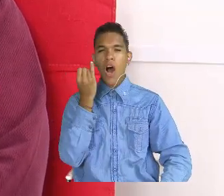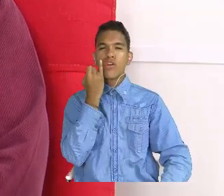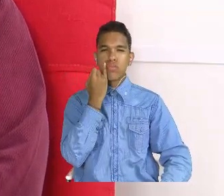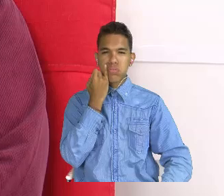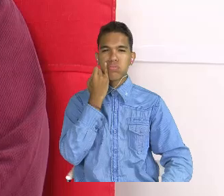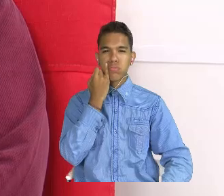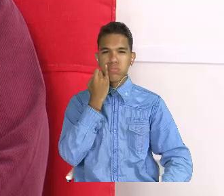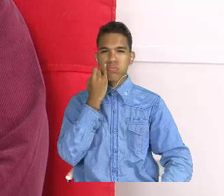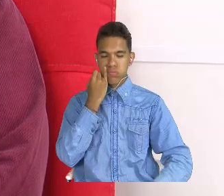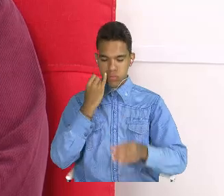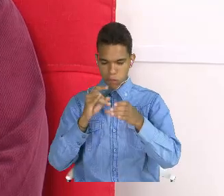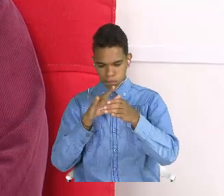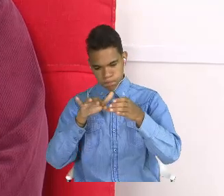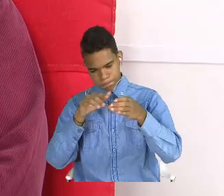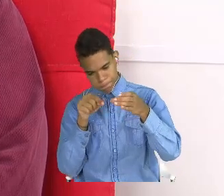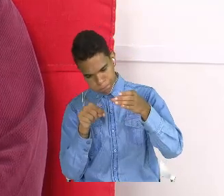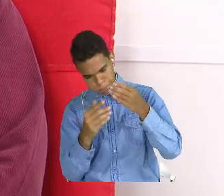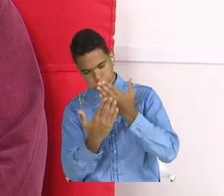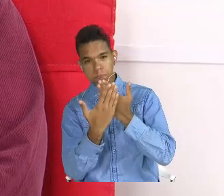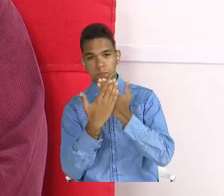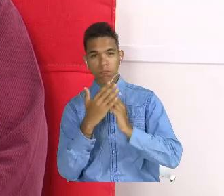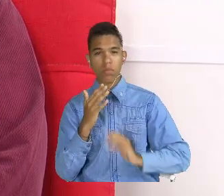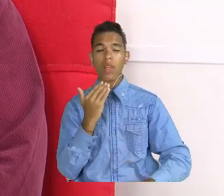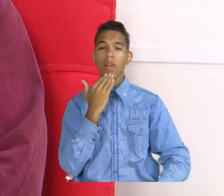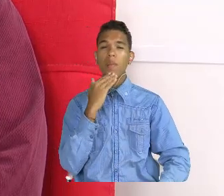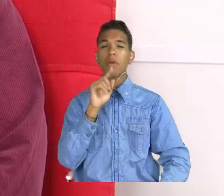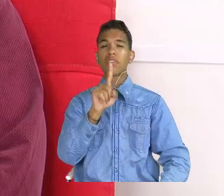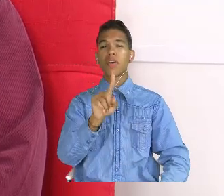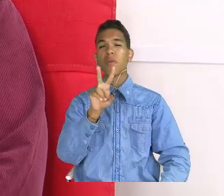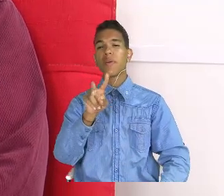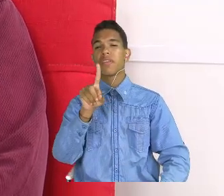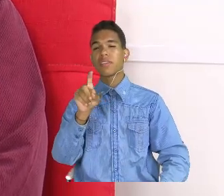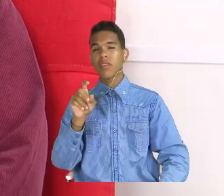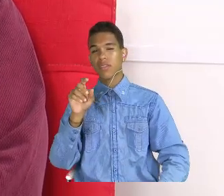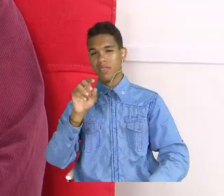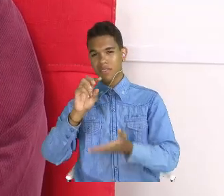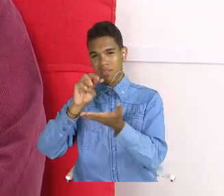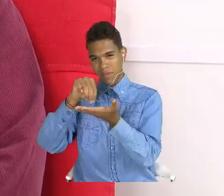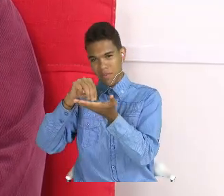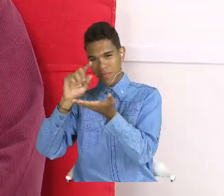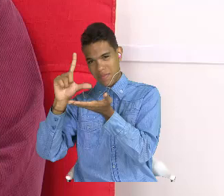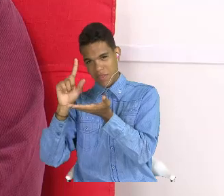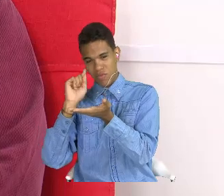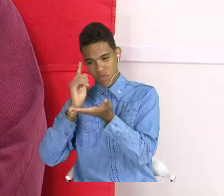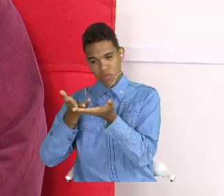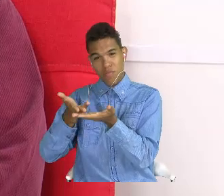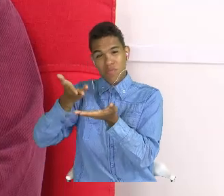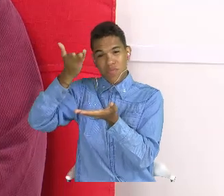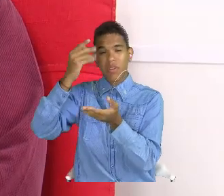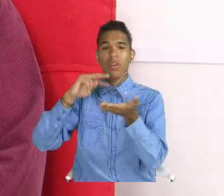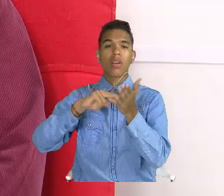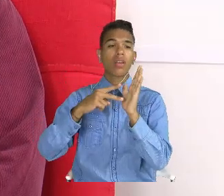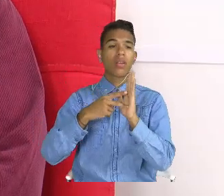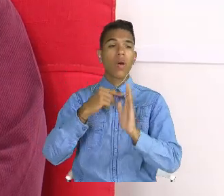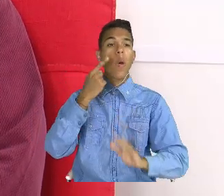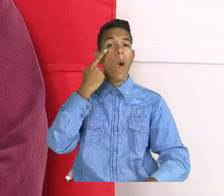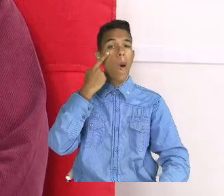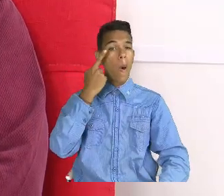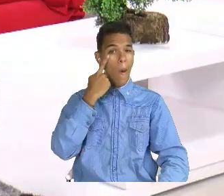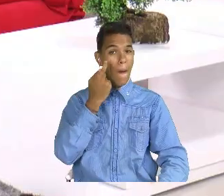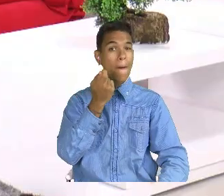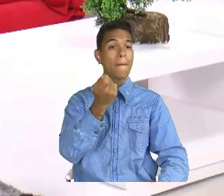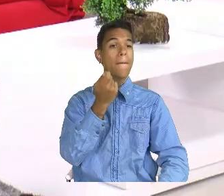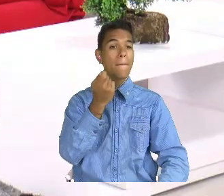con unos índices de glicemia superiores a 126 miligramos por decilitro es un paciente que ya tenemos que estarlo considerando